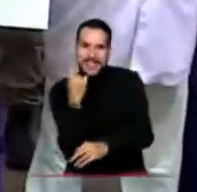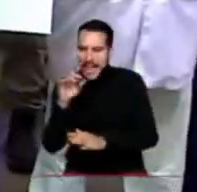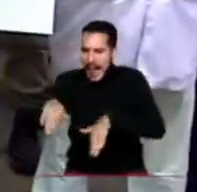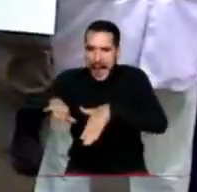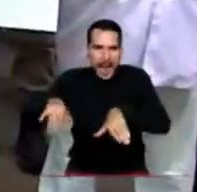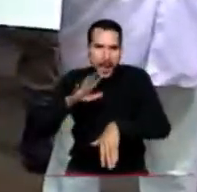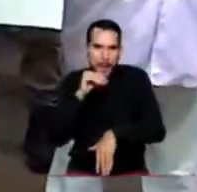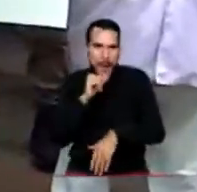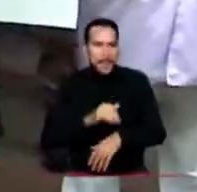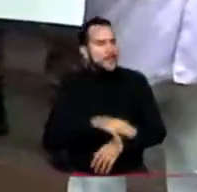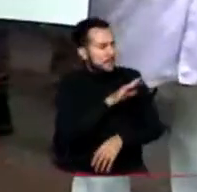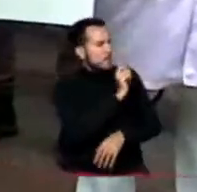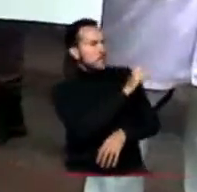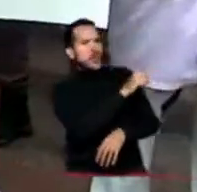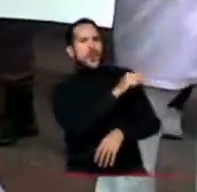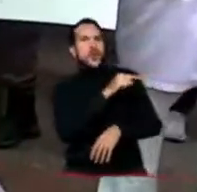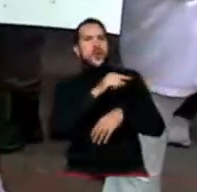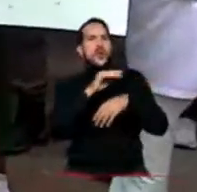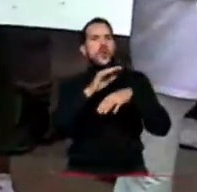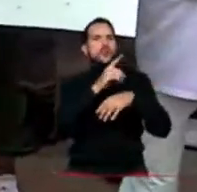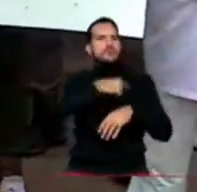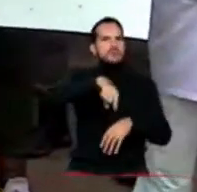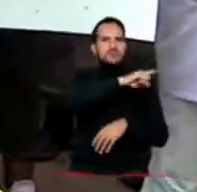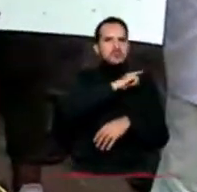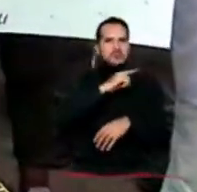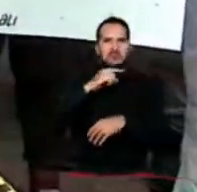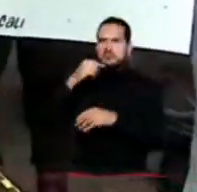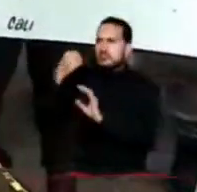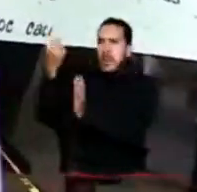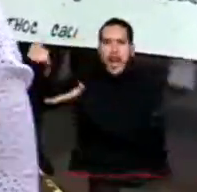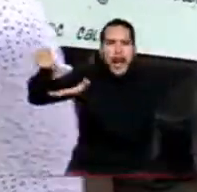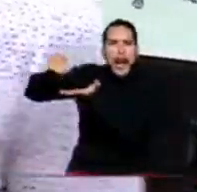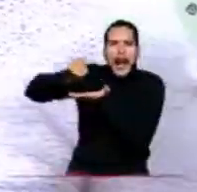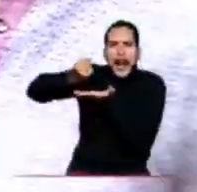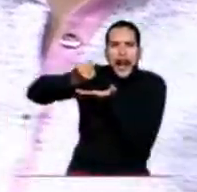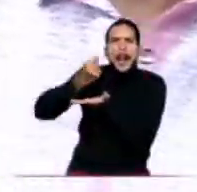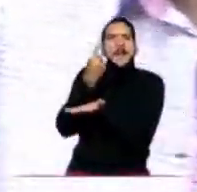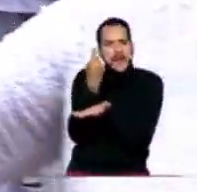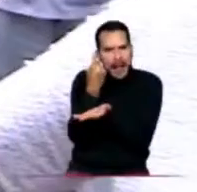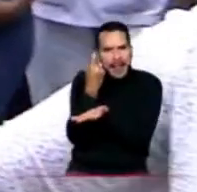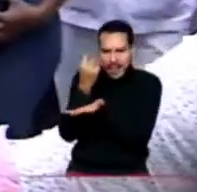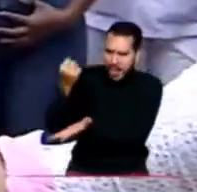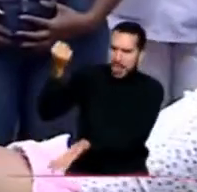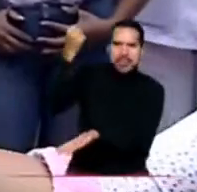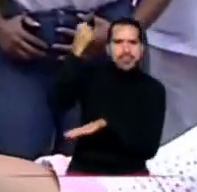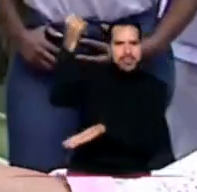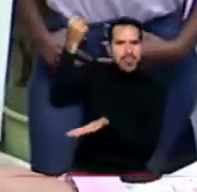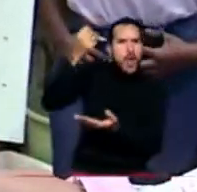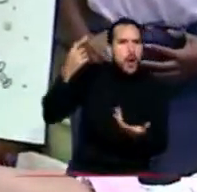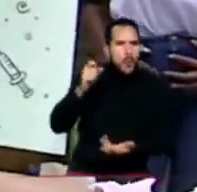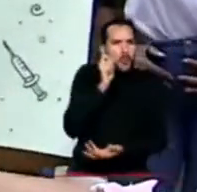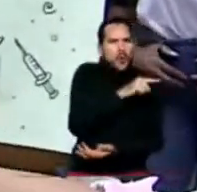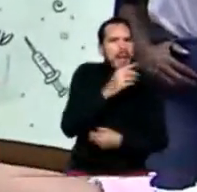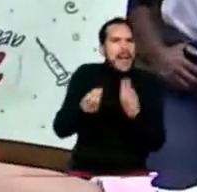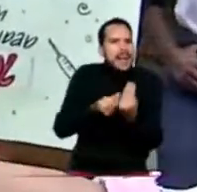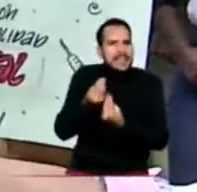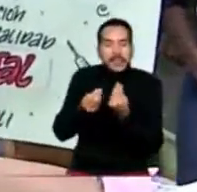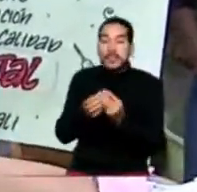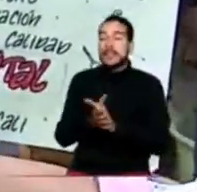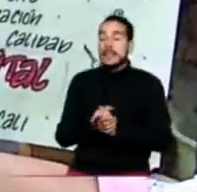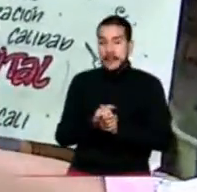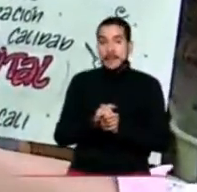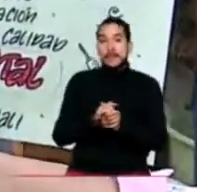no está llegando el giro adecuado? O sea, esto no llega ni al 18% de lo que les deben. Hacer unas mesas de trabajo pues con